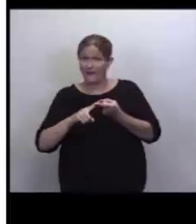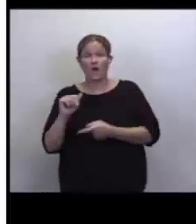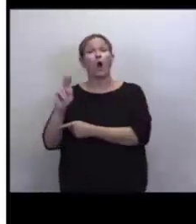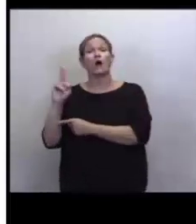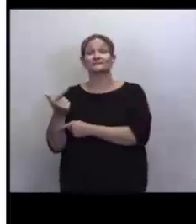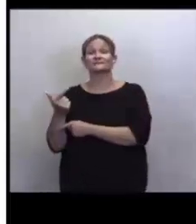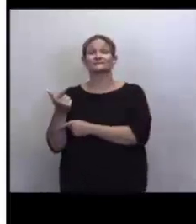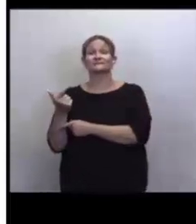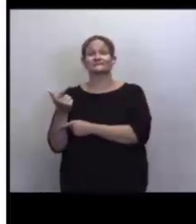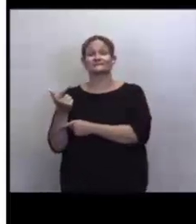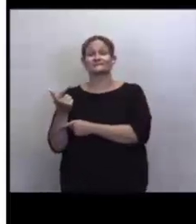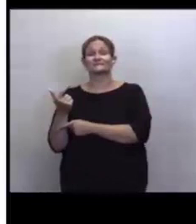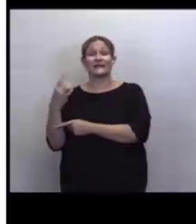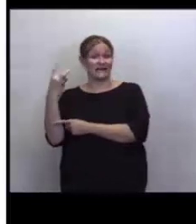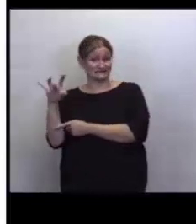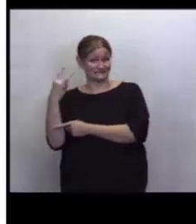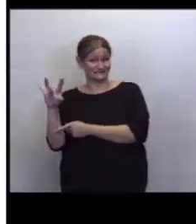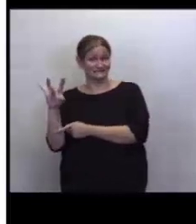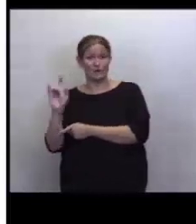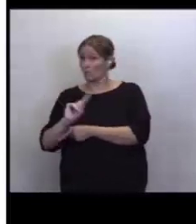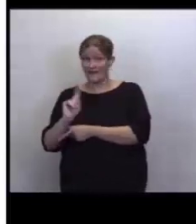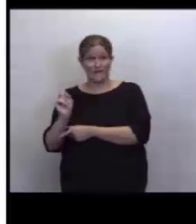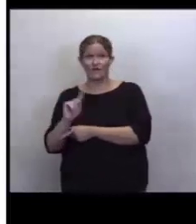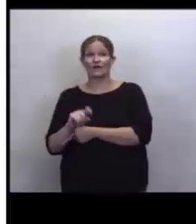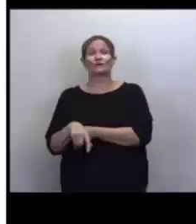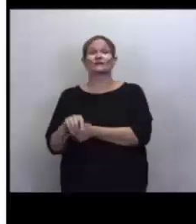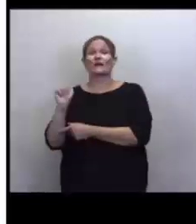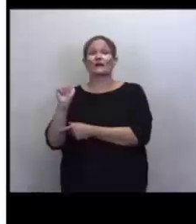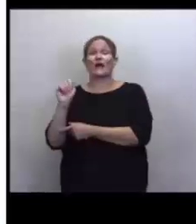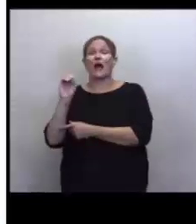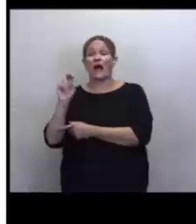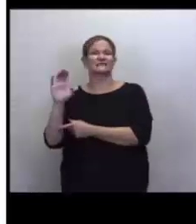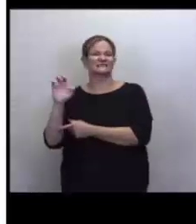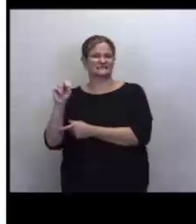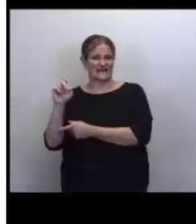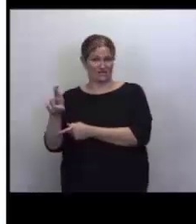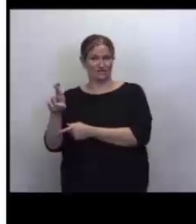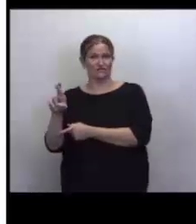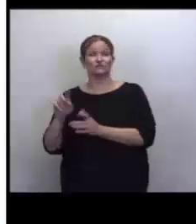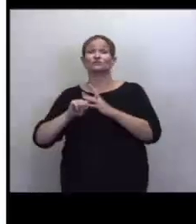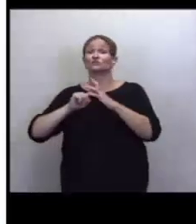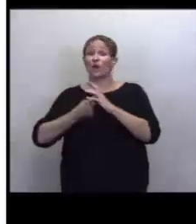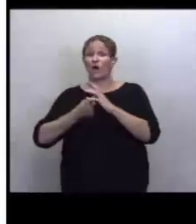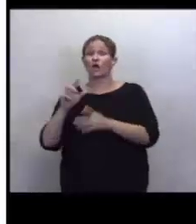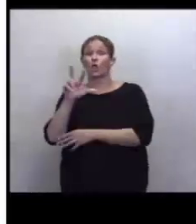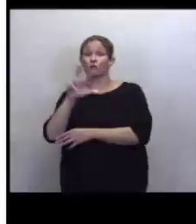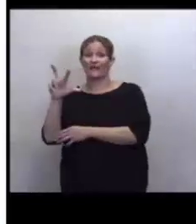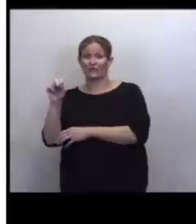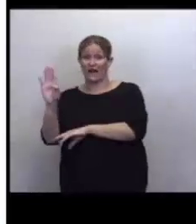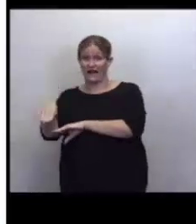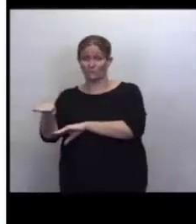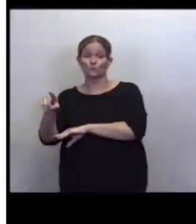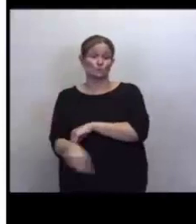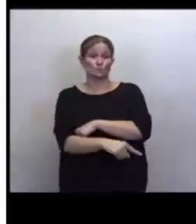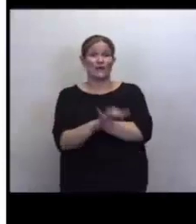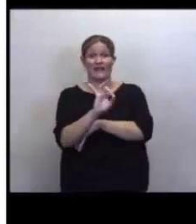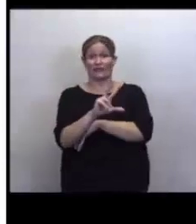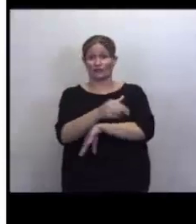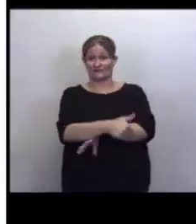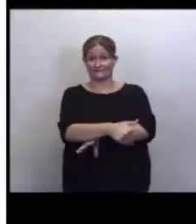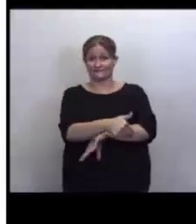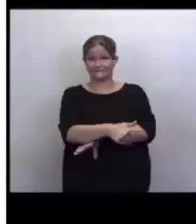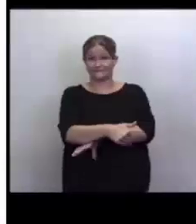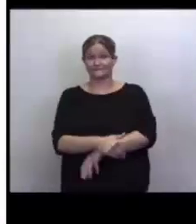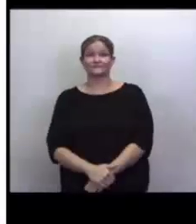en el On Center de 3:30 a las 8:30 p.m. Los asistentes a la audiencia presencial pueden